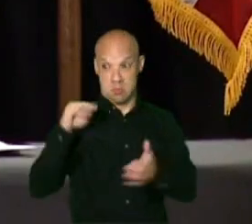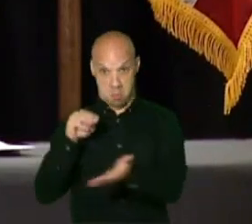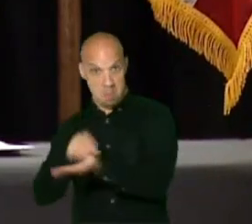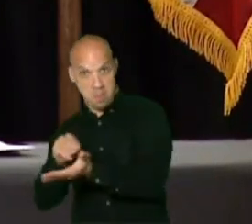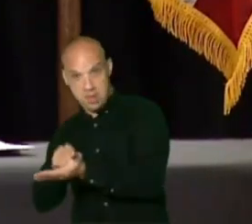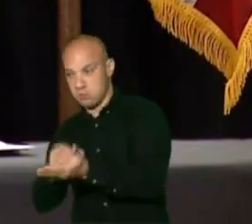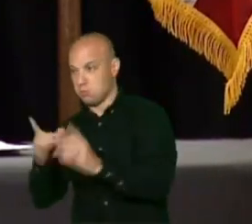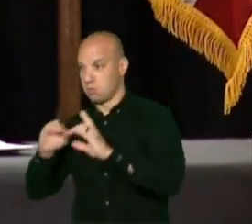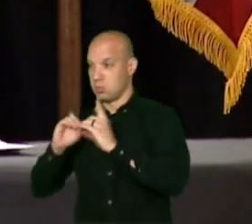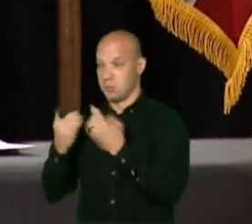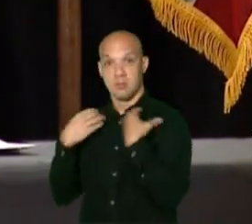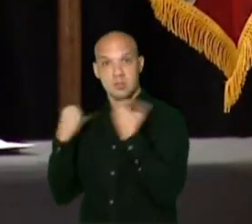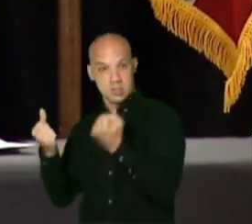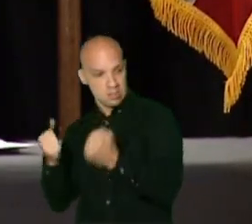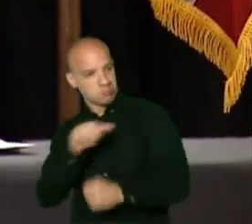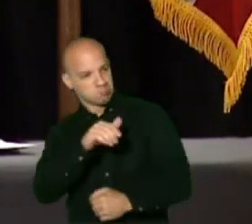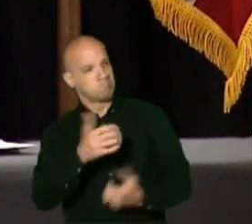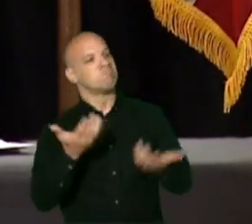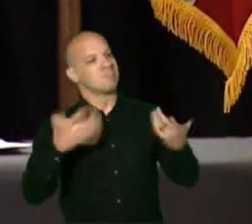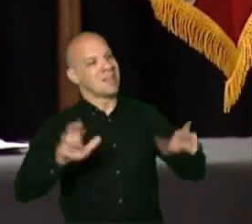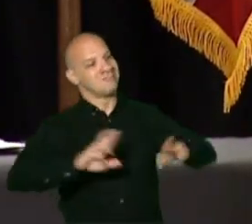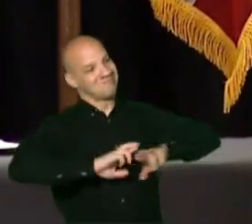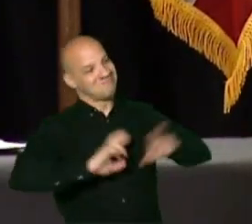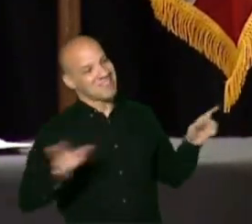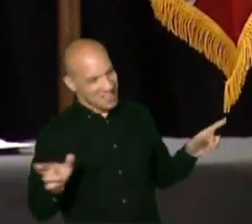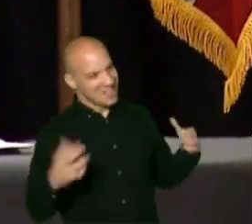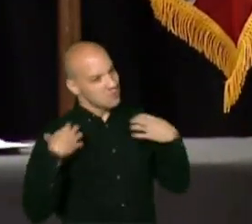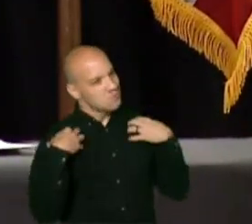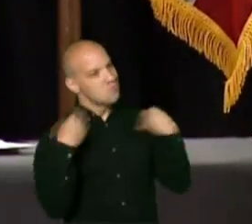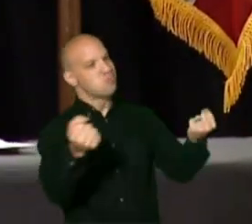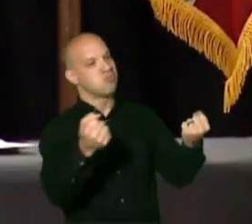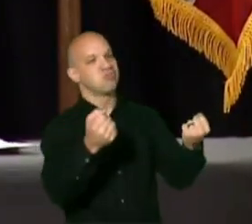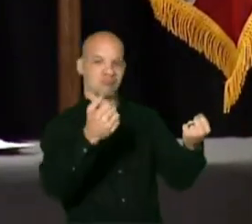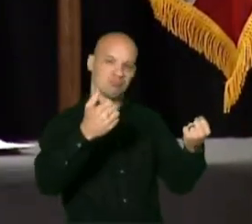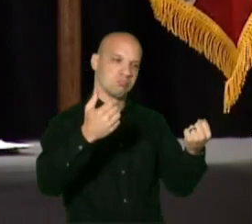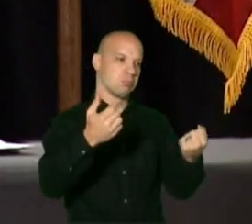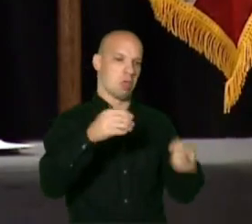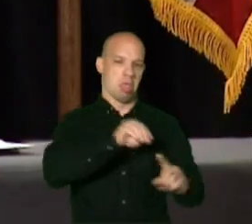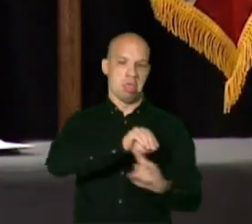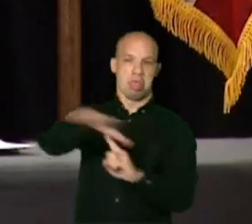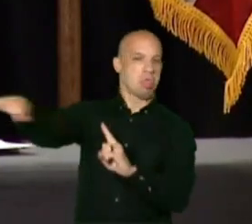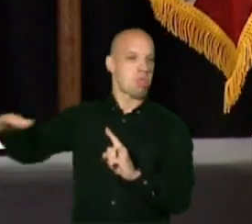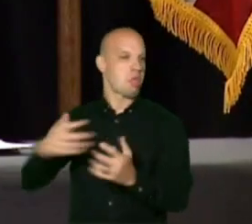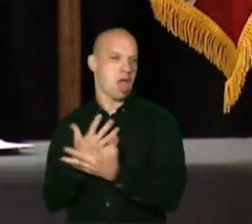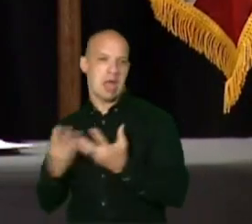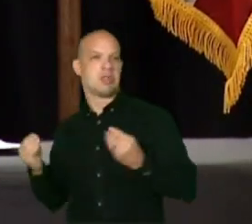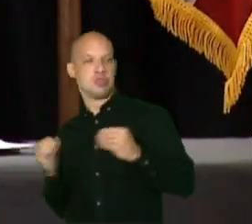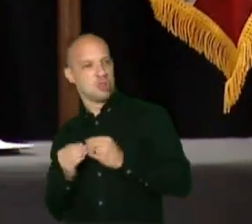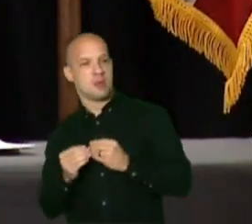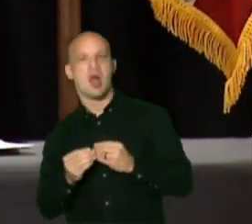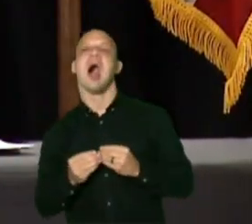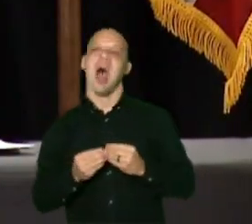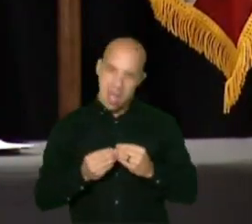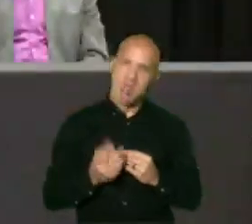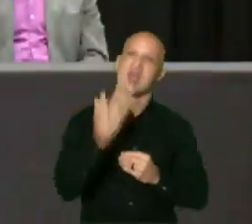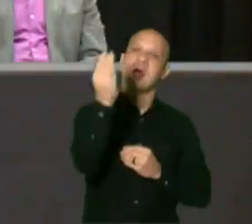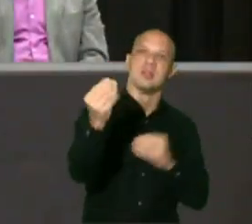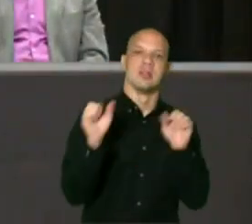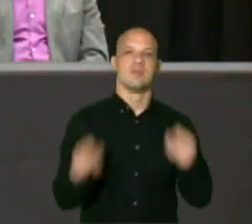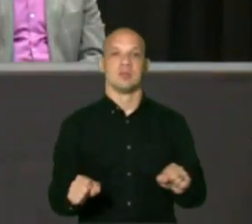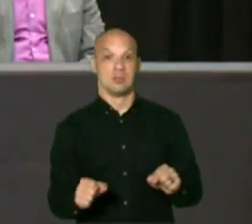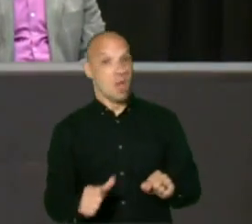del Departamento de Salud de que ya está libre de COVID y que no es una persona que pueda contagiar a otras afuera o sus